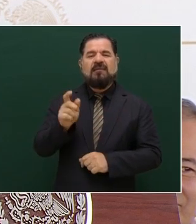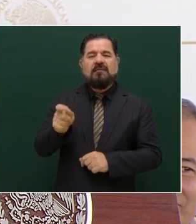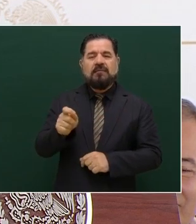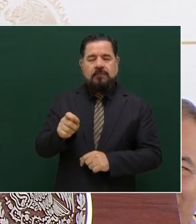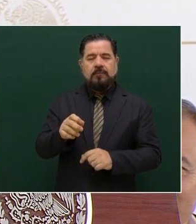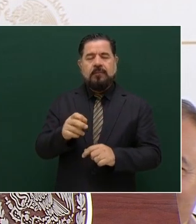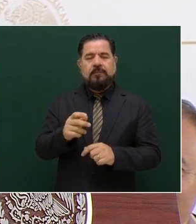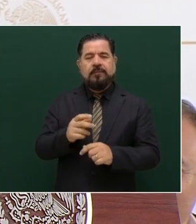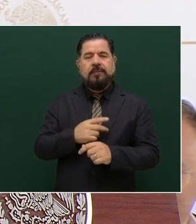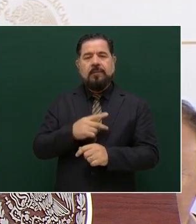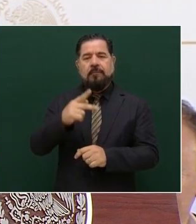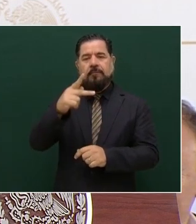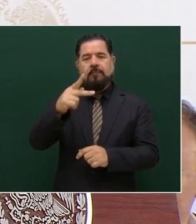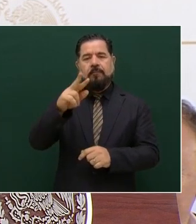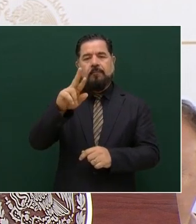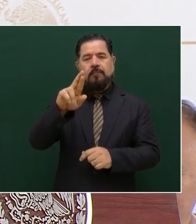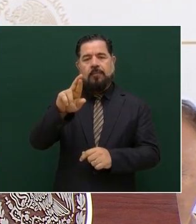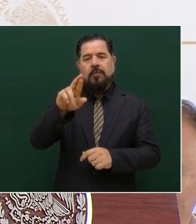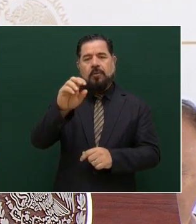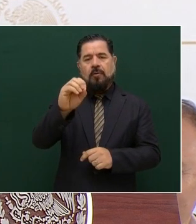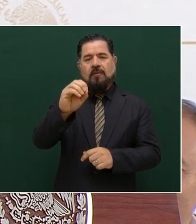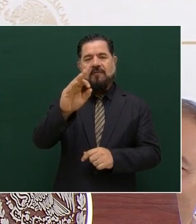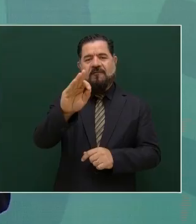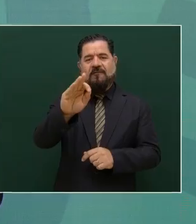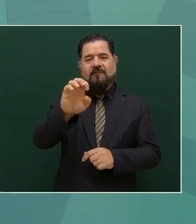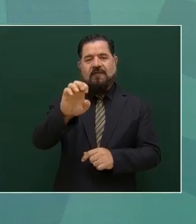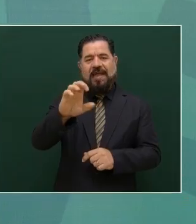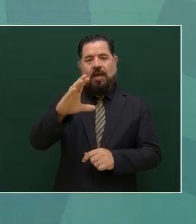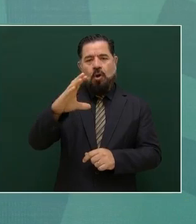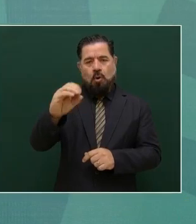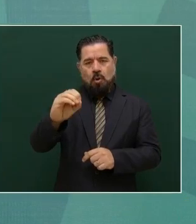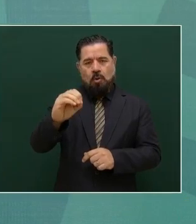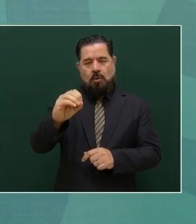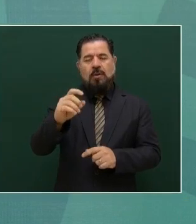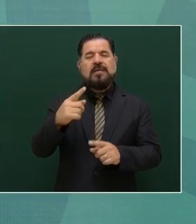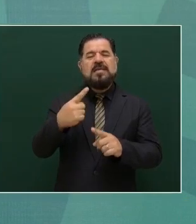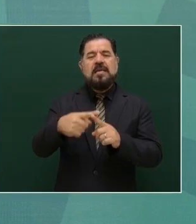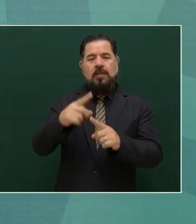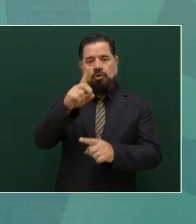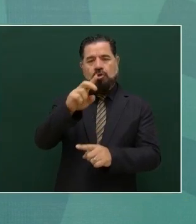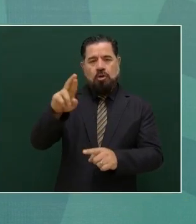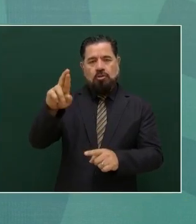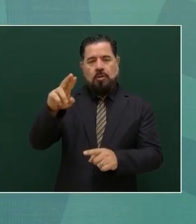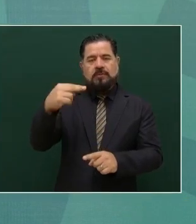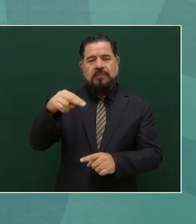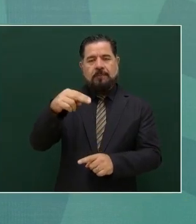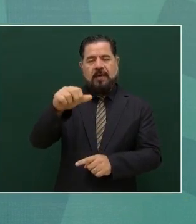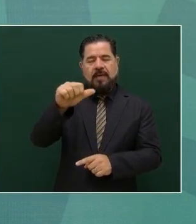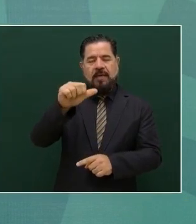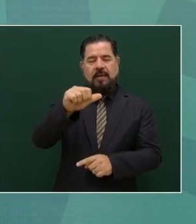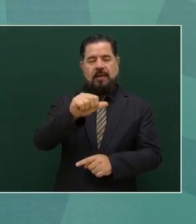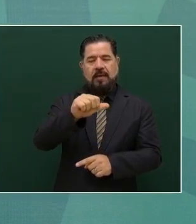Procuraduría del Consumidor, al doctor David Córdoba, perdón,